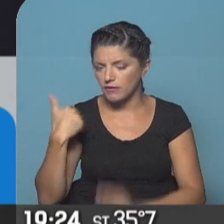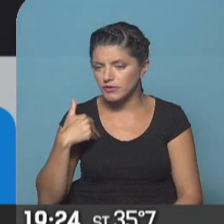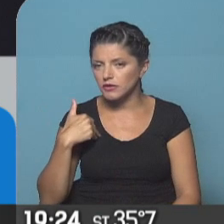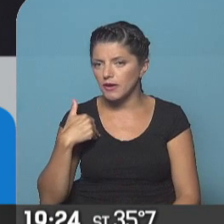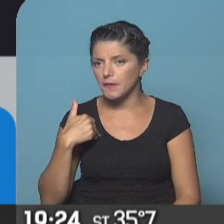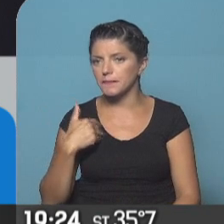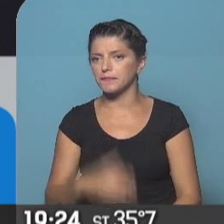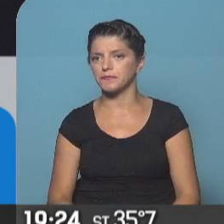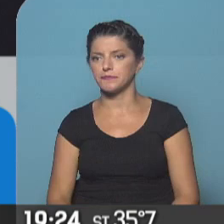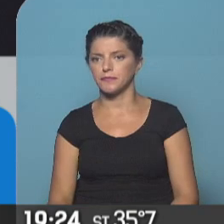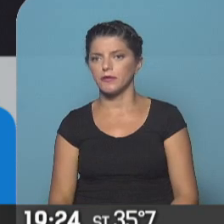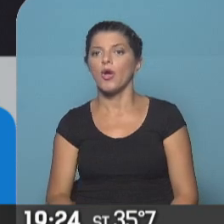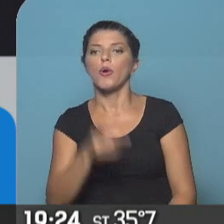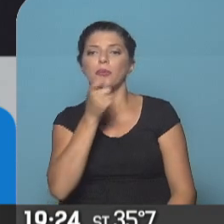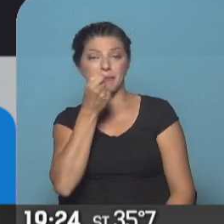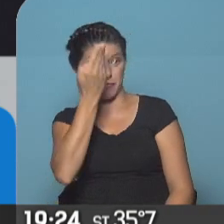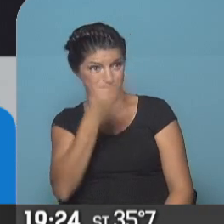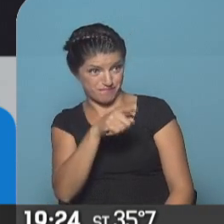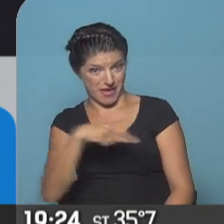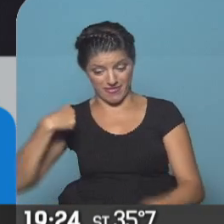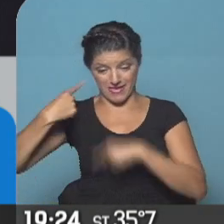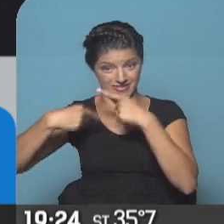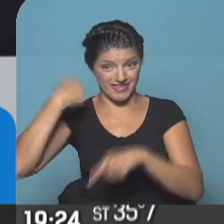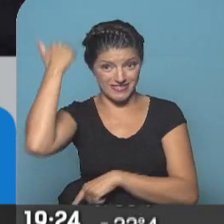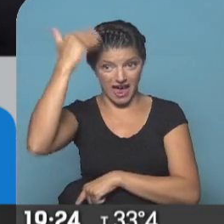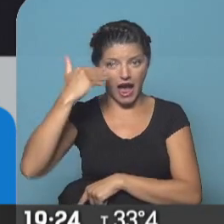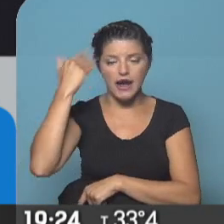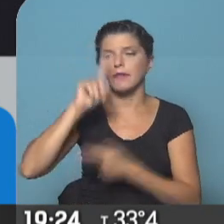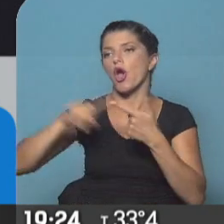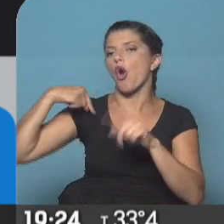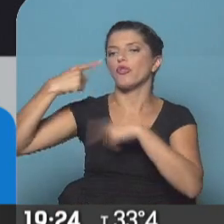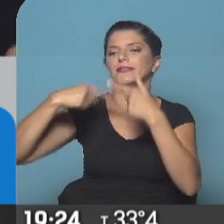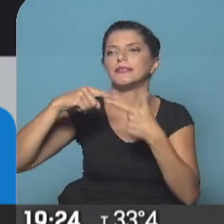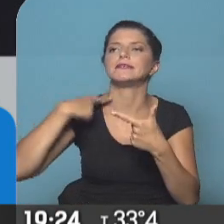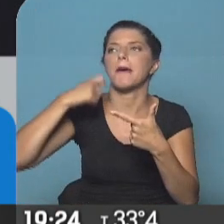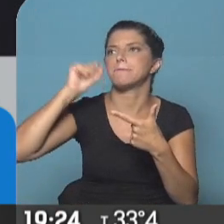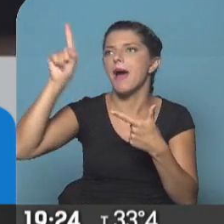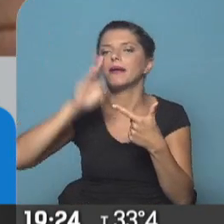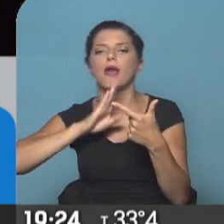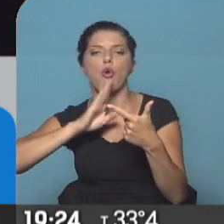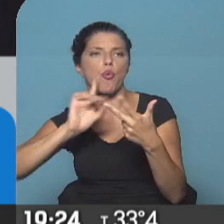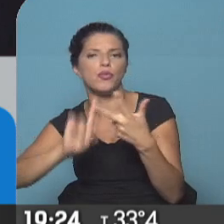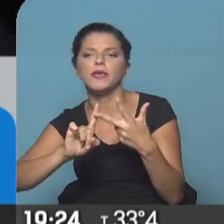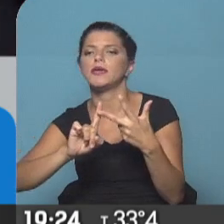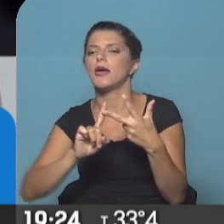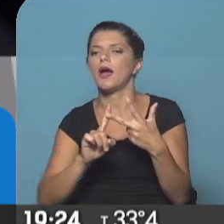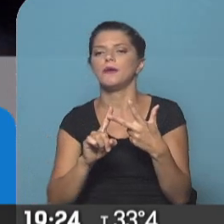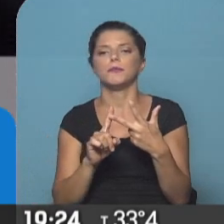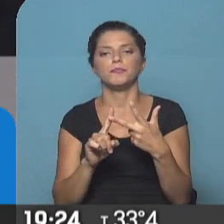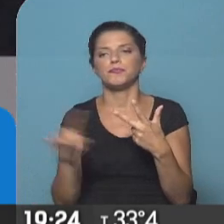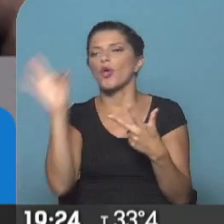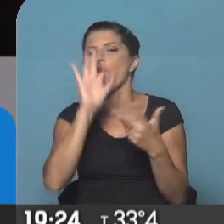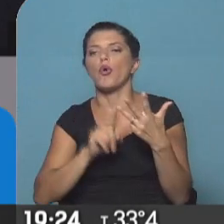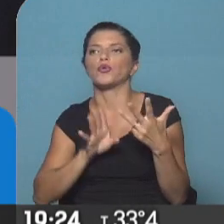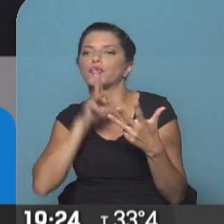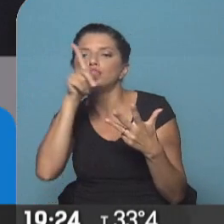argentinos de origen árabe como vos, de origen español, de origen judío, de origen